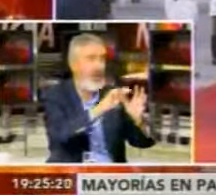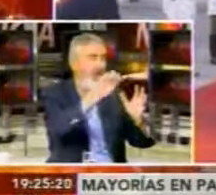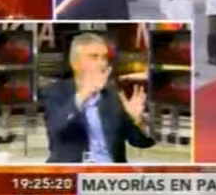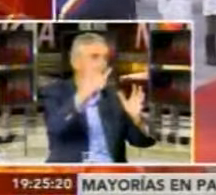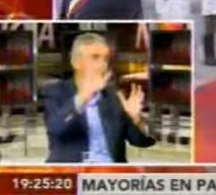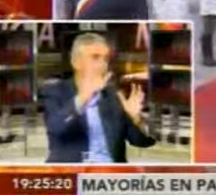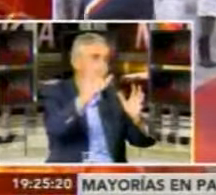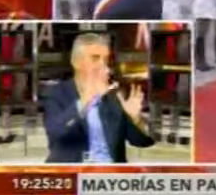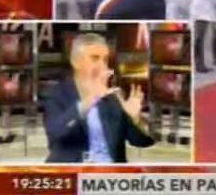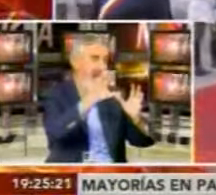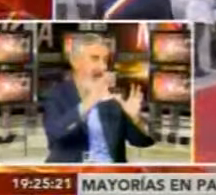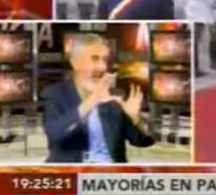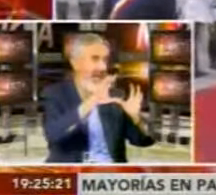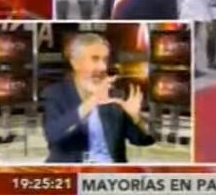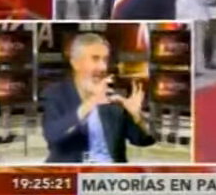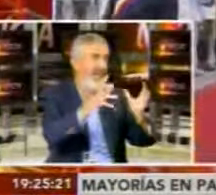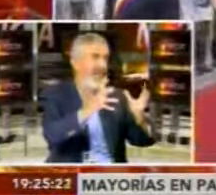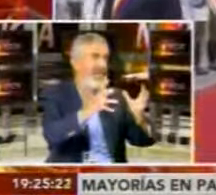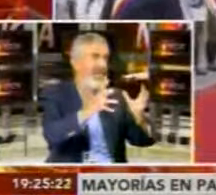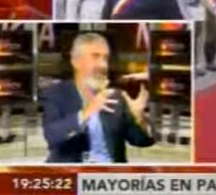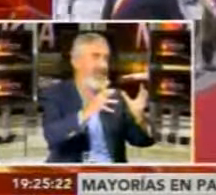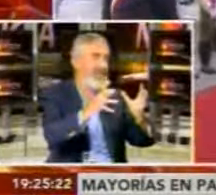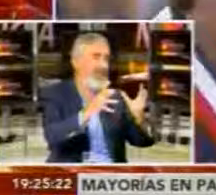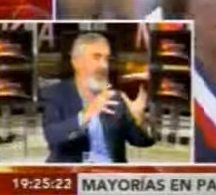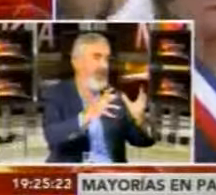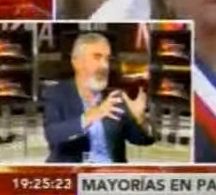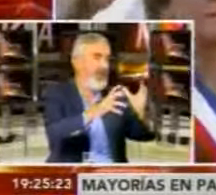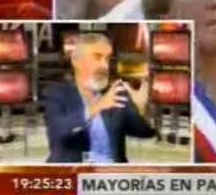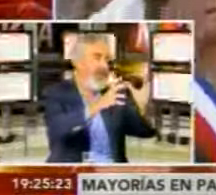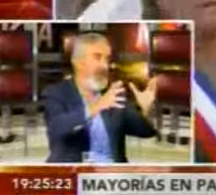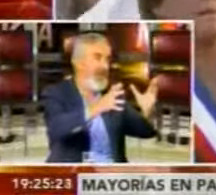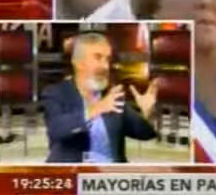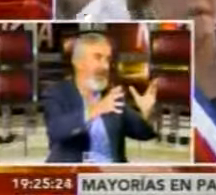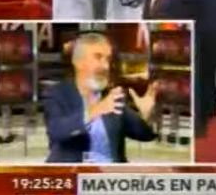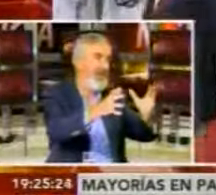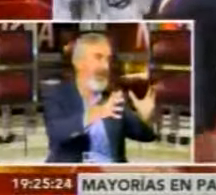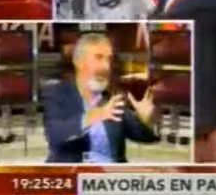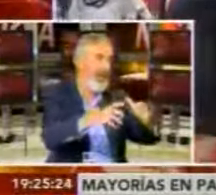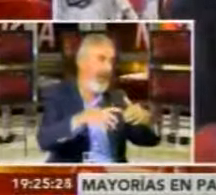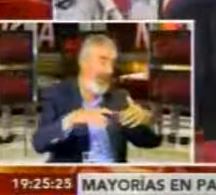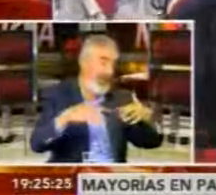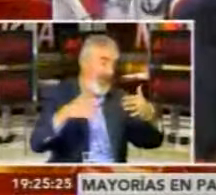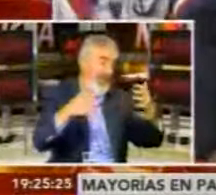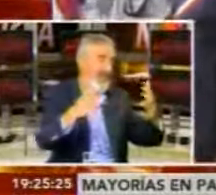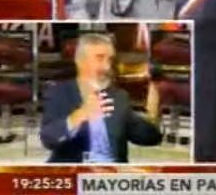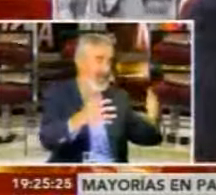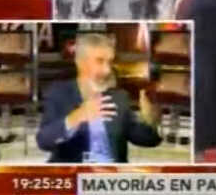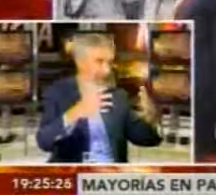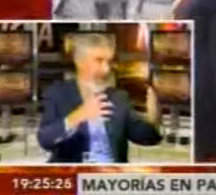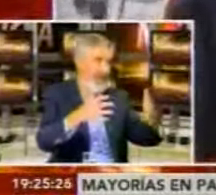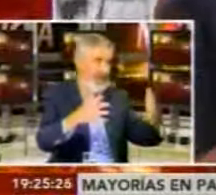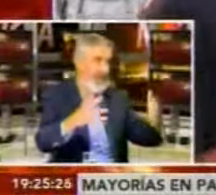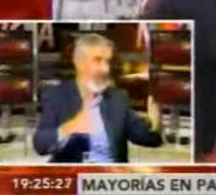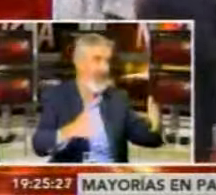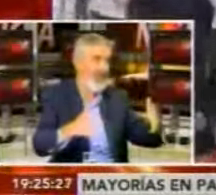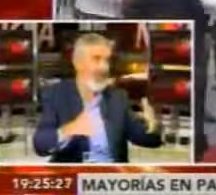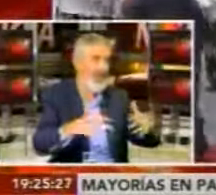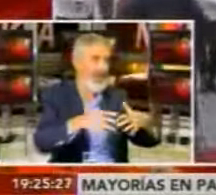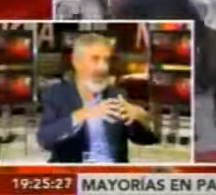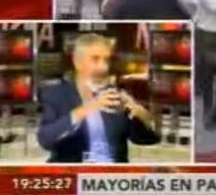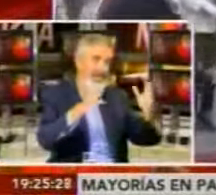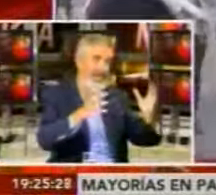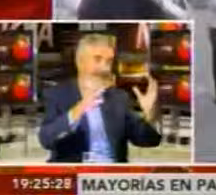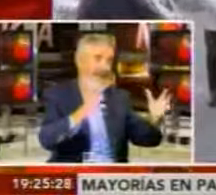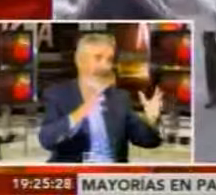logró crear una sensación de crecimiento económico, de creación de empleo, acompañado sí por un aparato